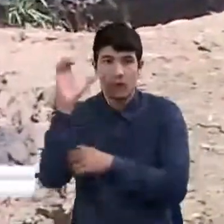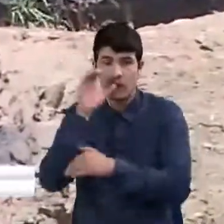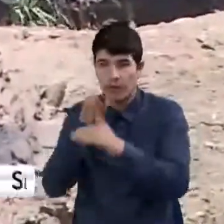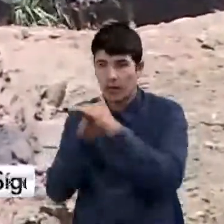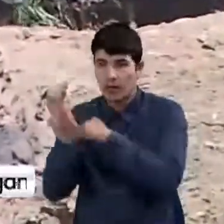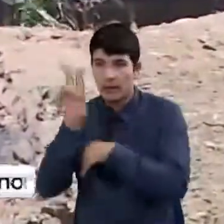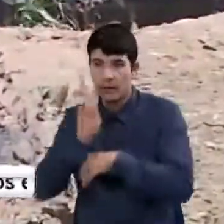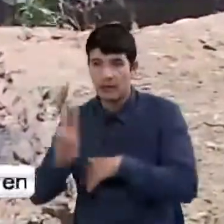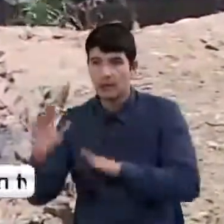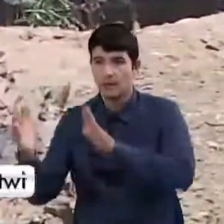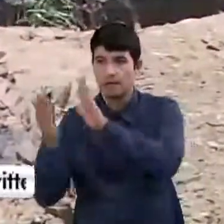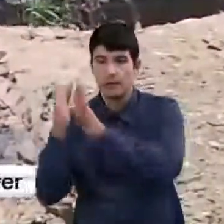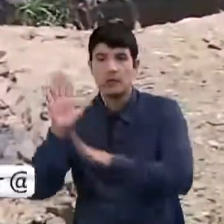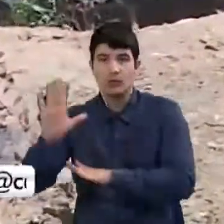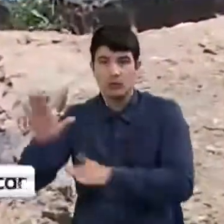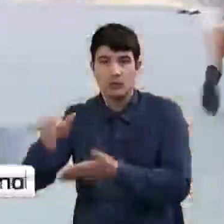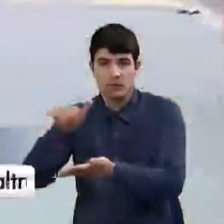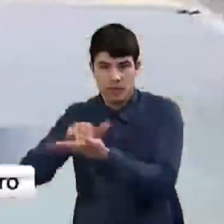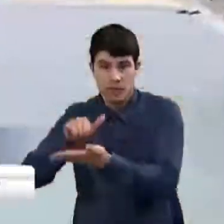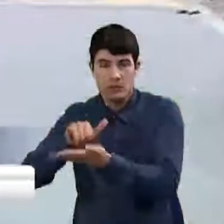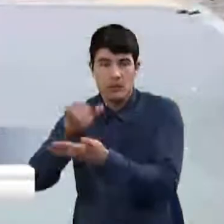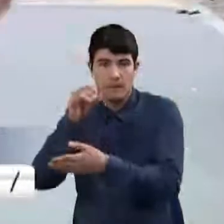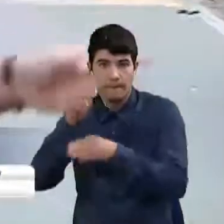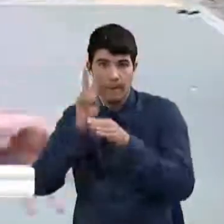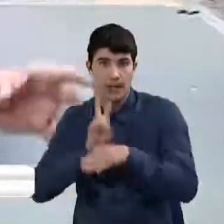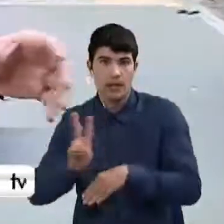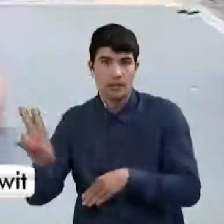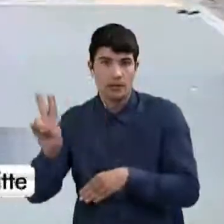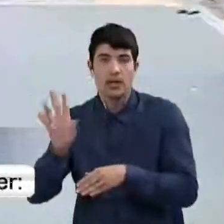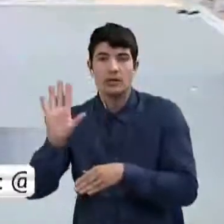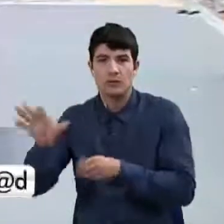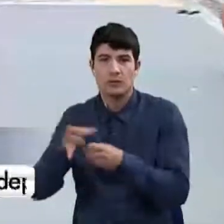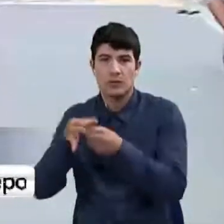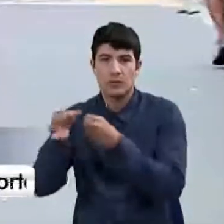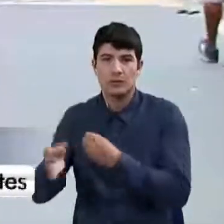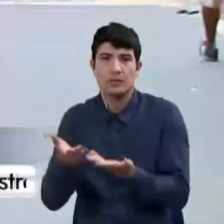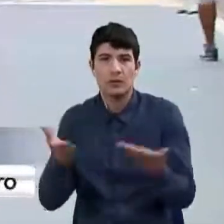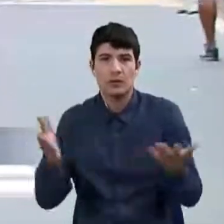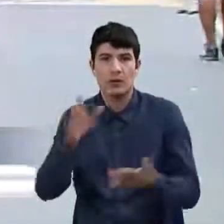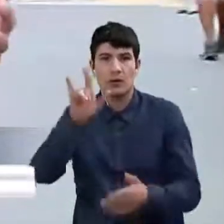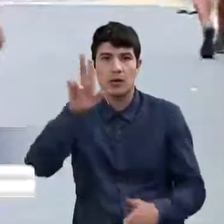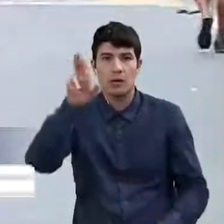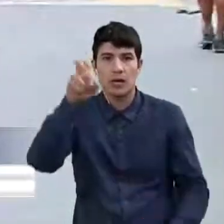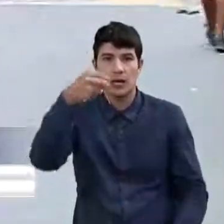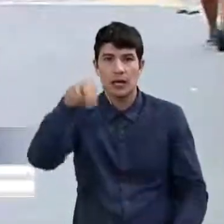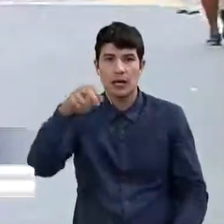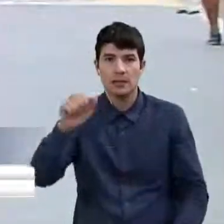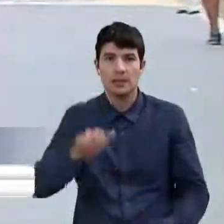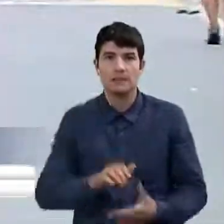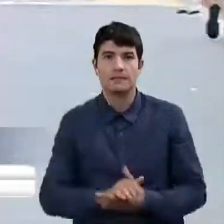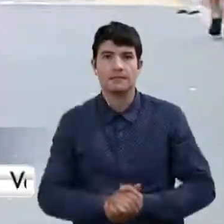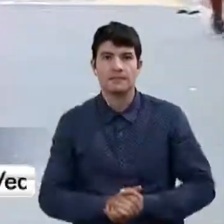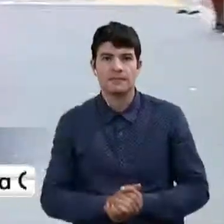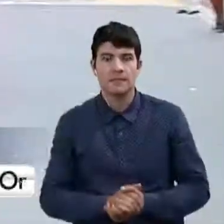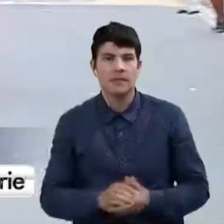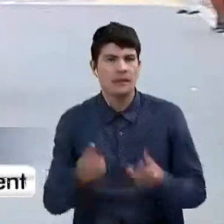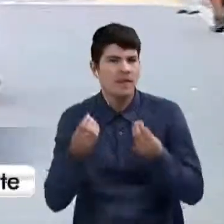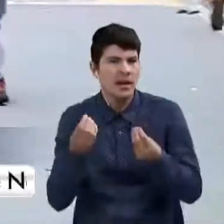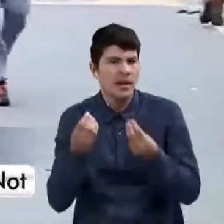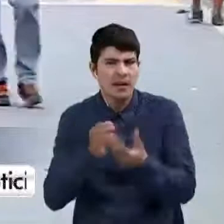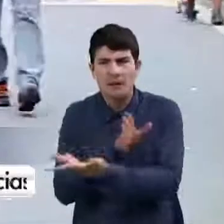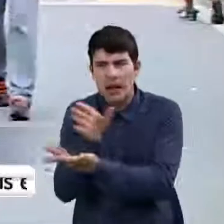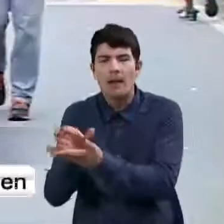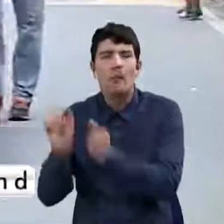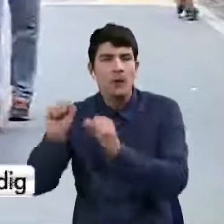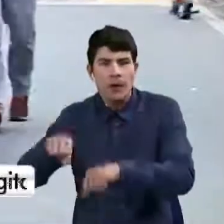hablar con sus homólogos en territorio venezolano en el municipio de ureña esto antes para aclarar algunas